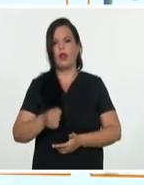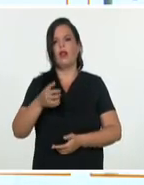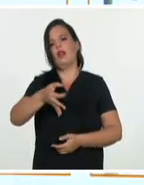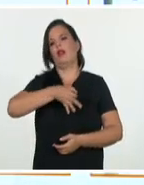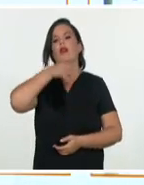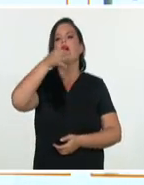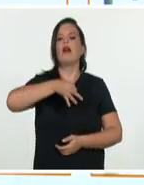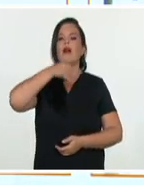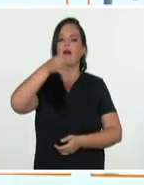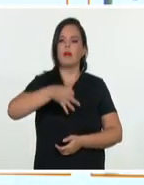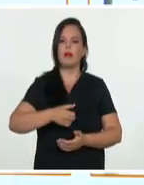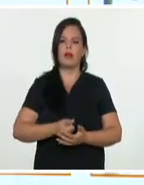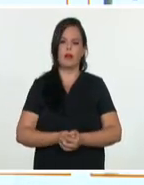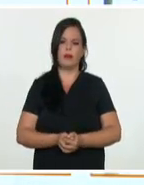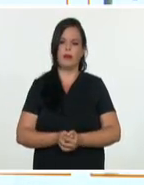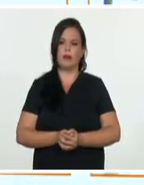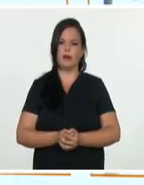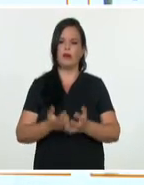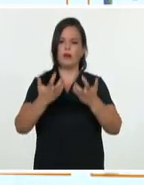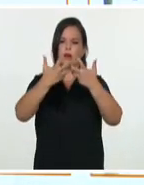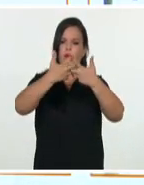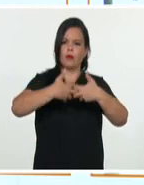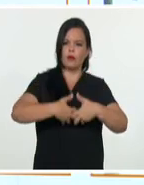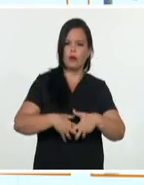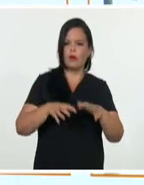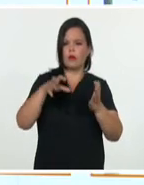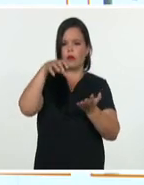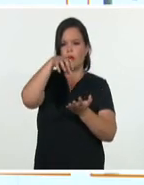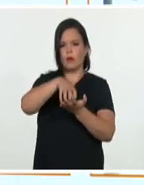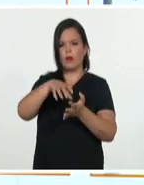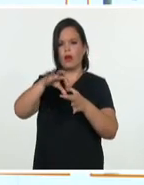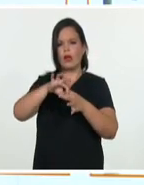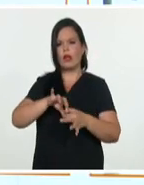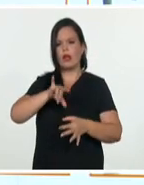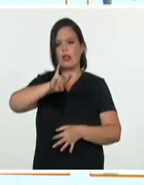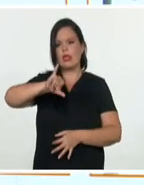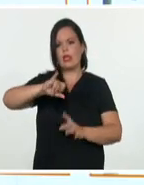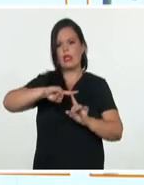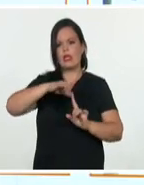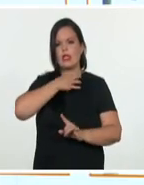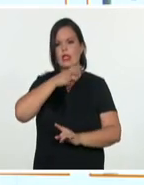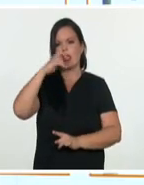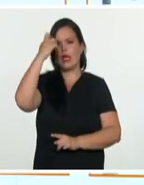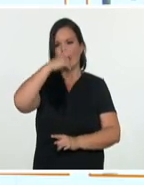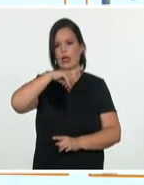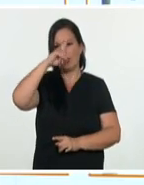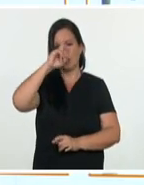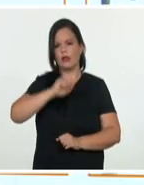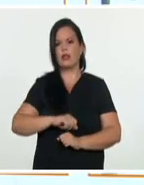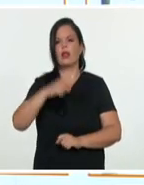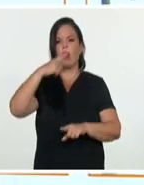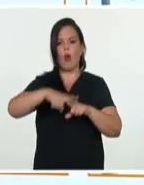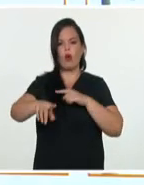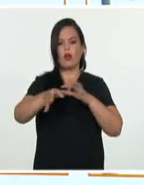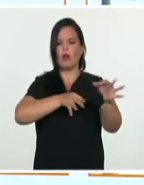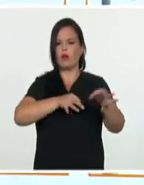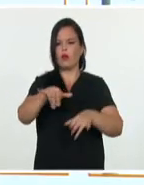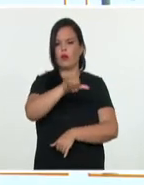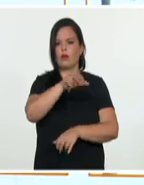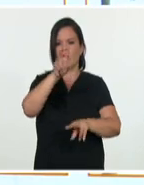ya la termoeléctrica Itera, estar en servicio el bloque de la termoeléctrica de Este Habana y estar en servicio la generación en las